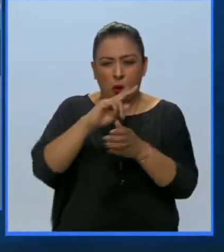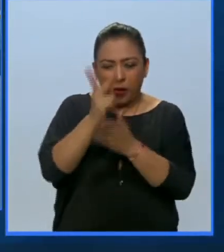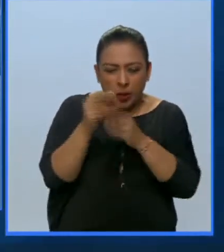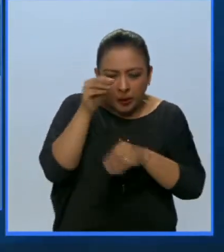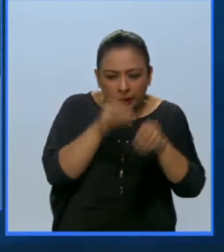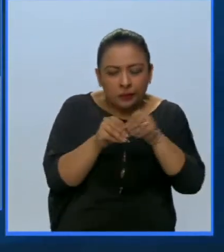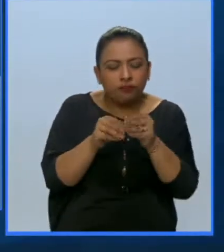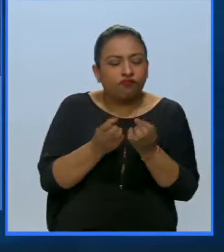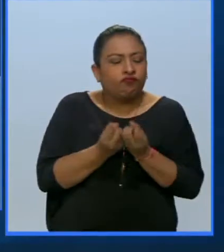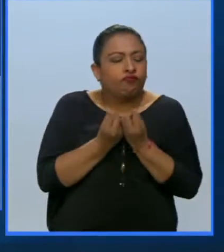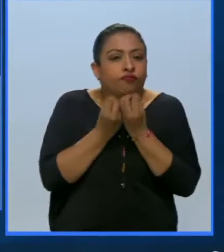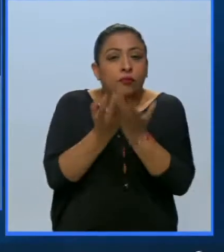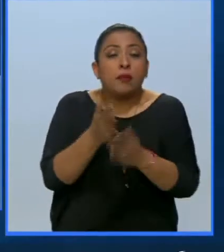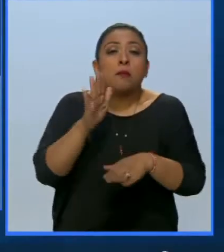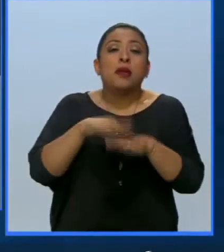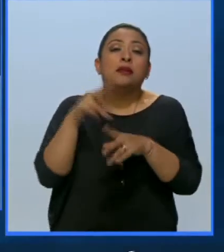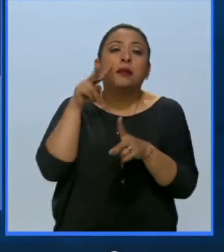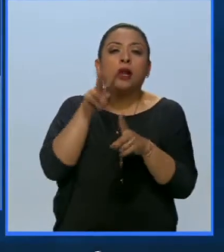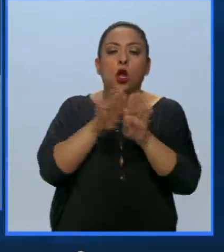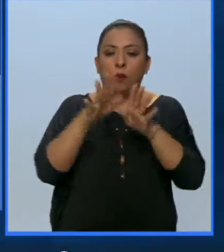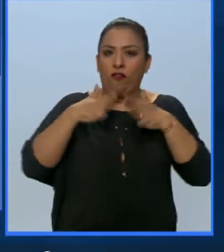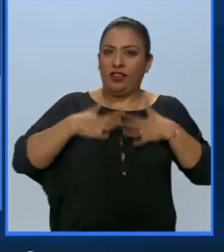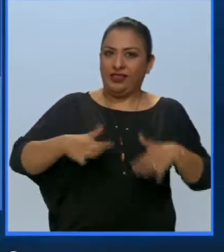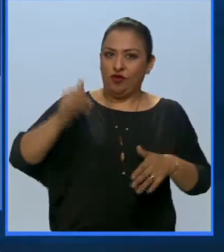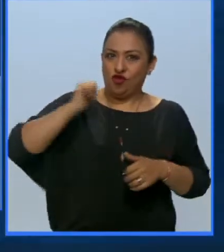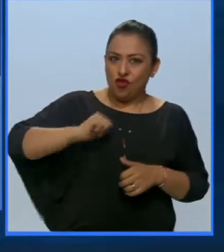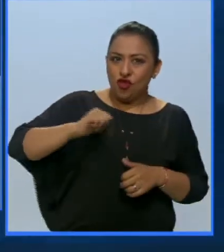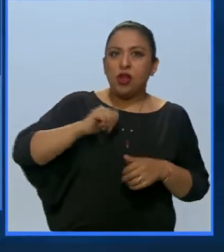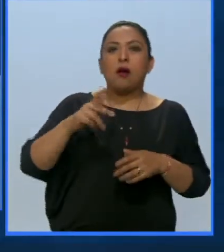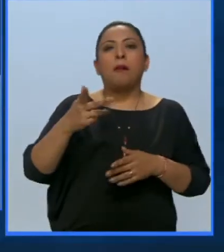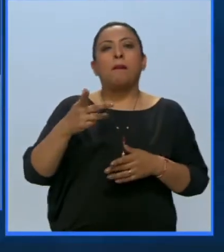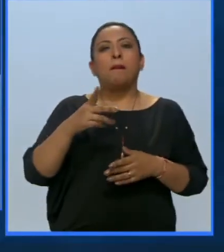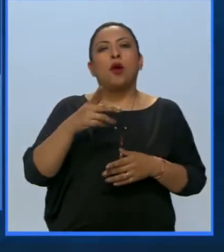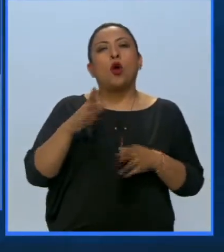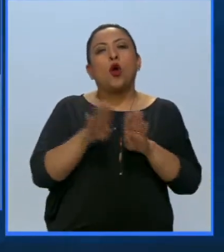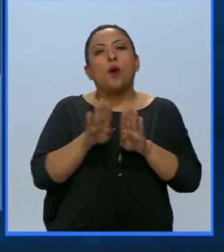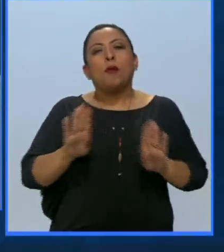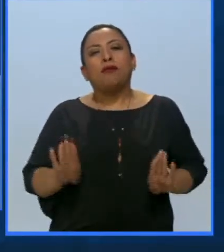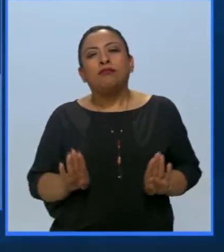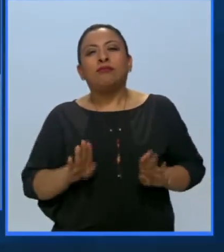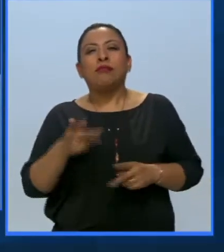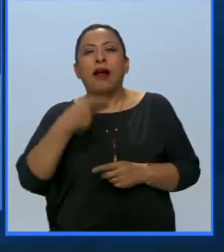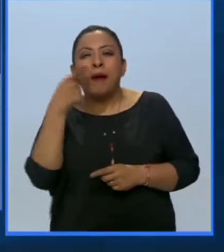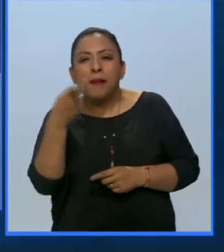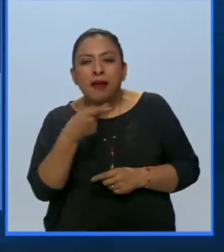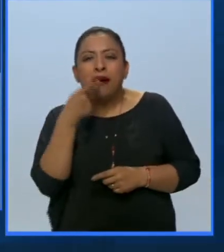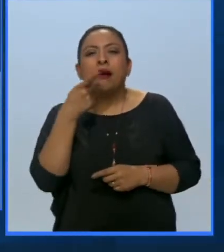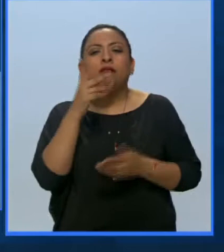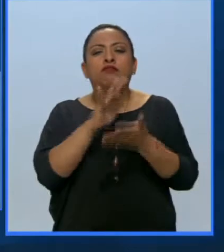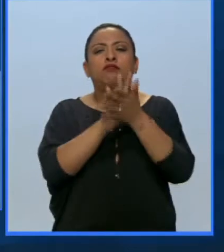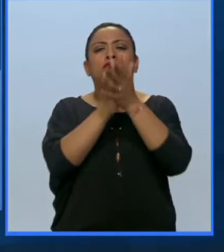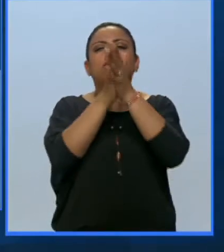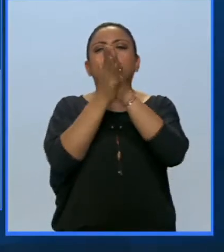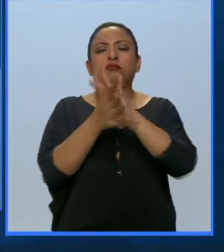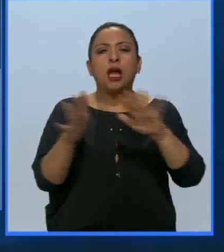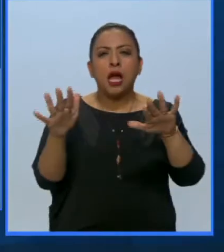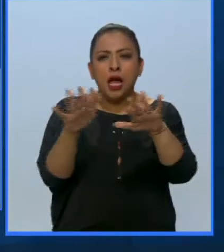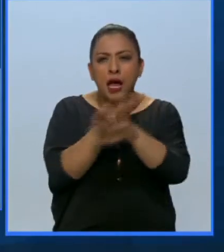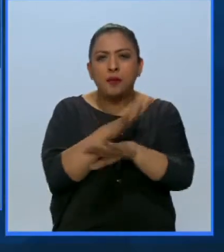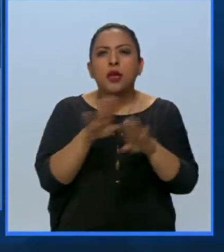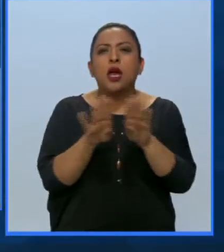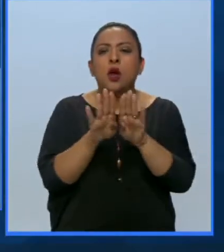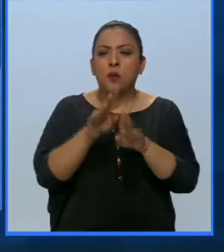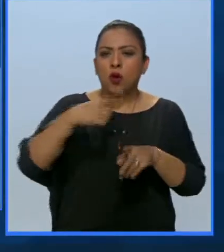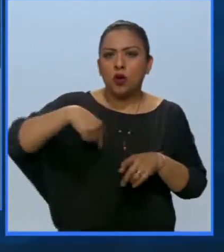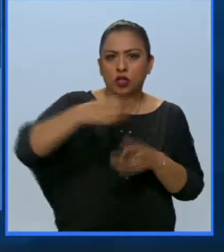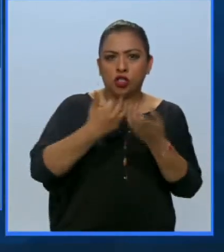todo podemos ver desde cómo nos vestíamos, cómo hablábamos antes, ¿no? Cómo ha ido cambiando